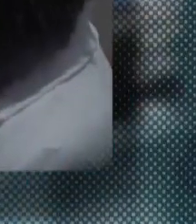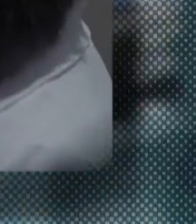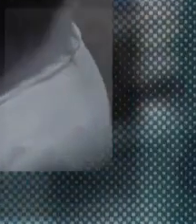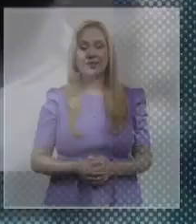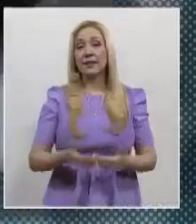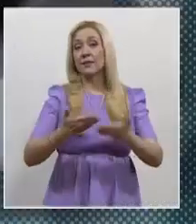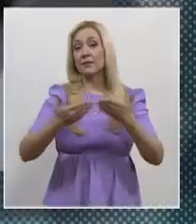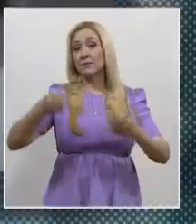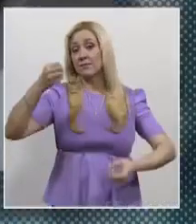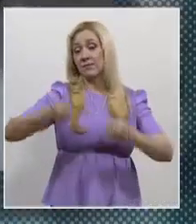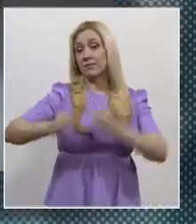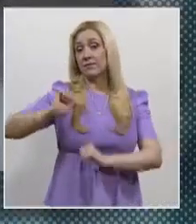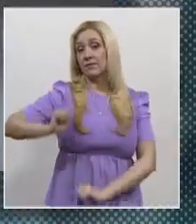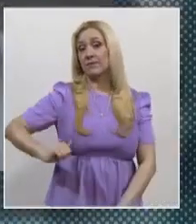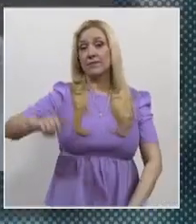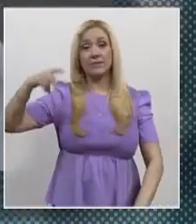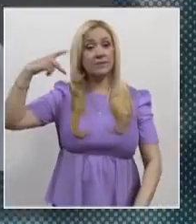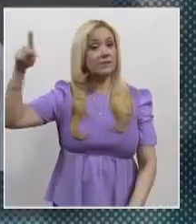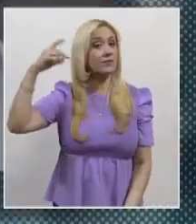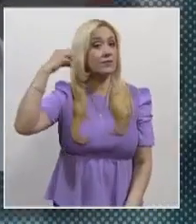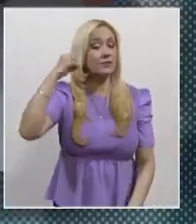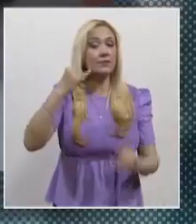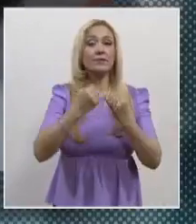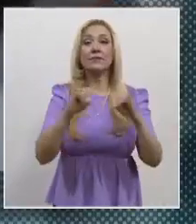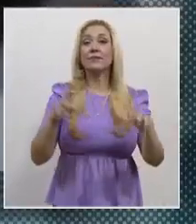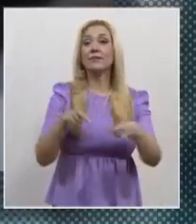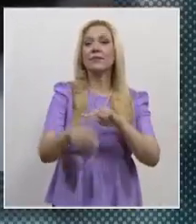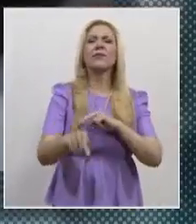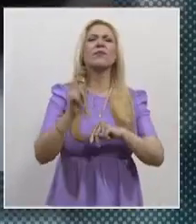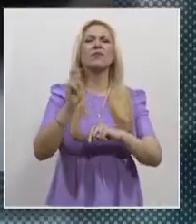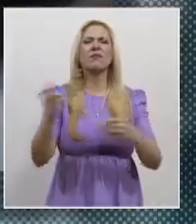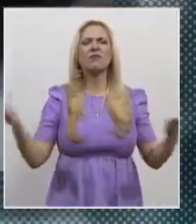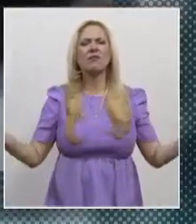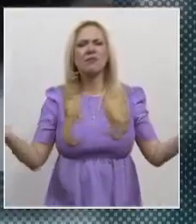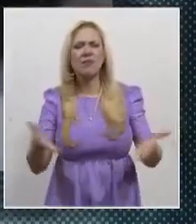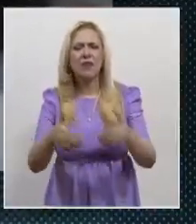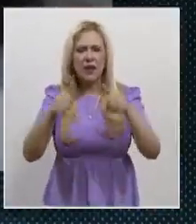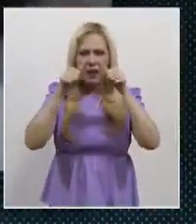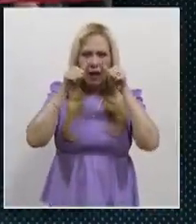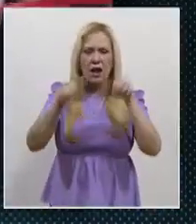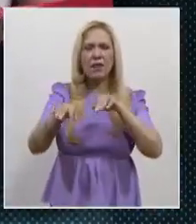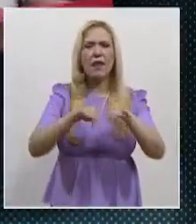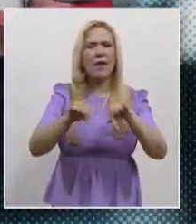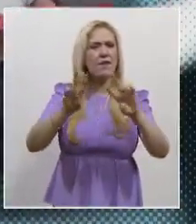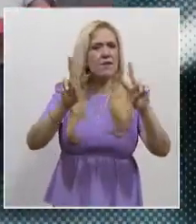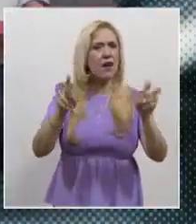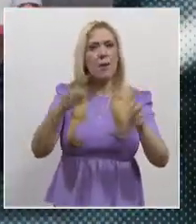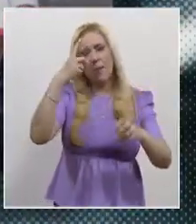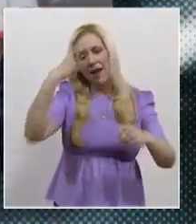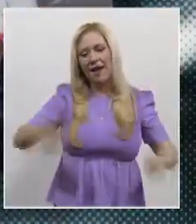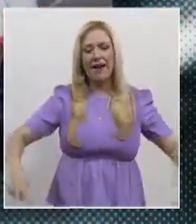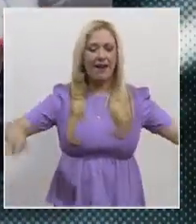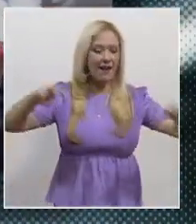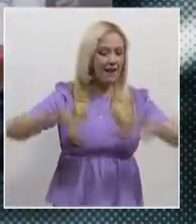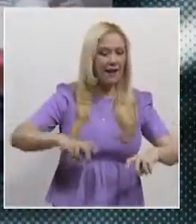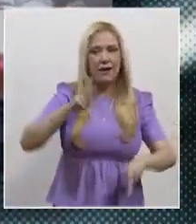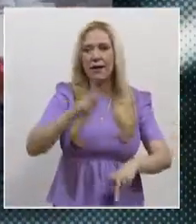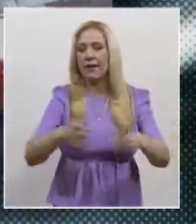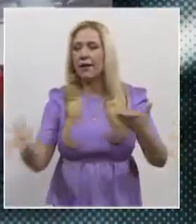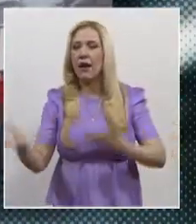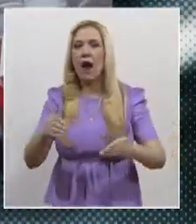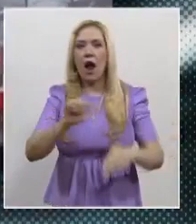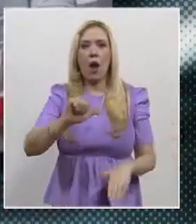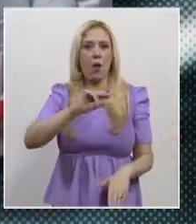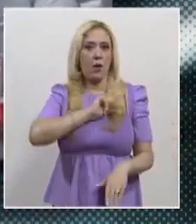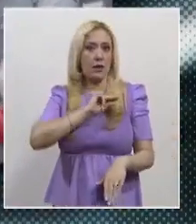El Poder Judicial de Oaxaca inauguró el módulo de justicia alternativa en materia laboral, el cual apoyará a jueces